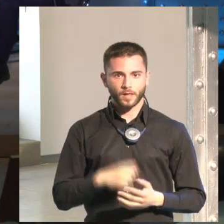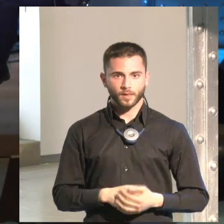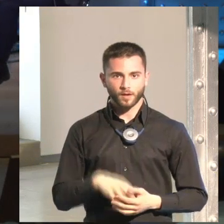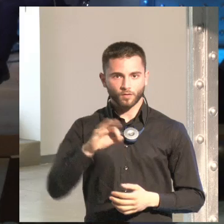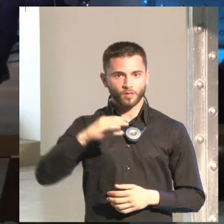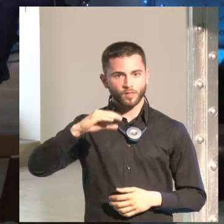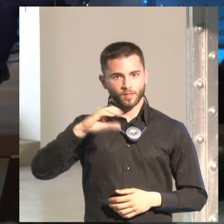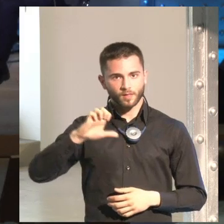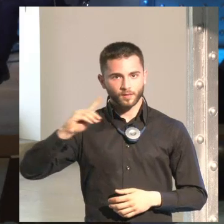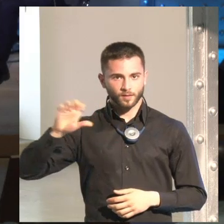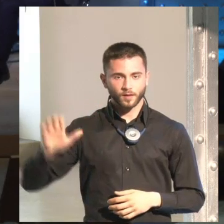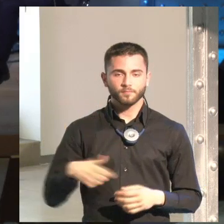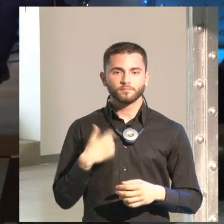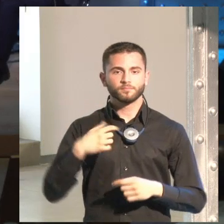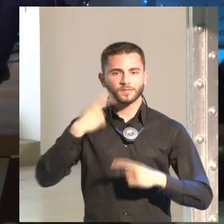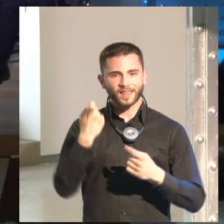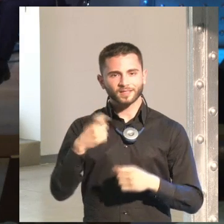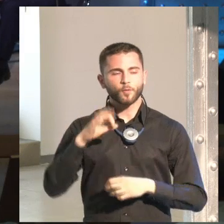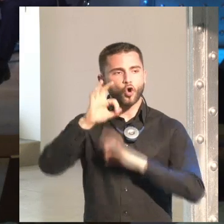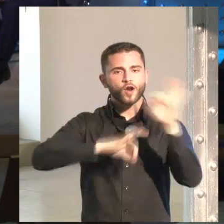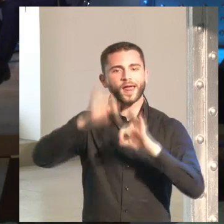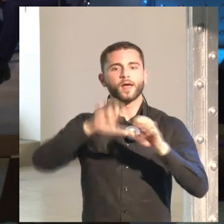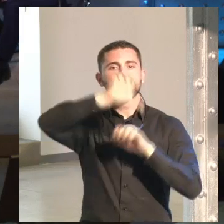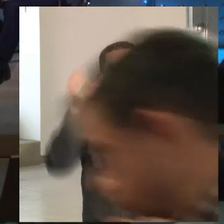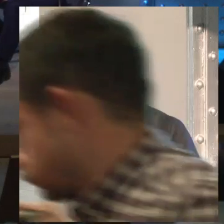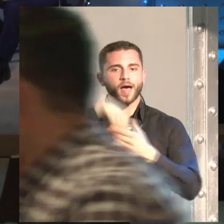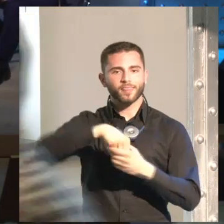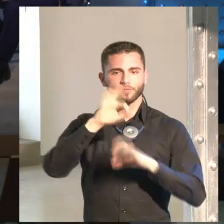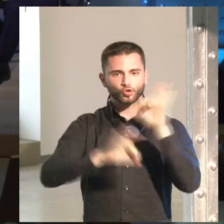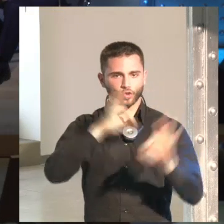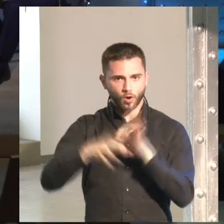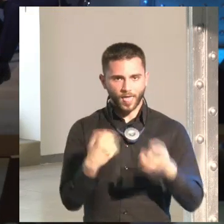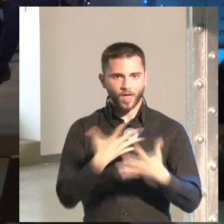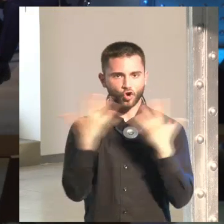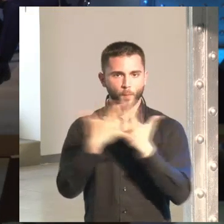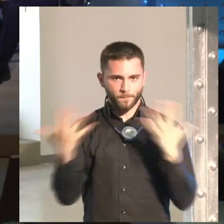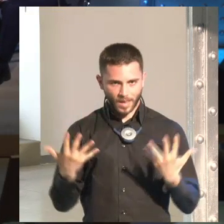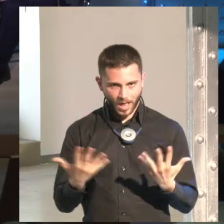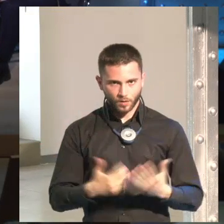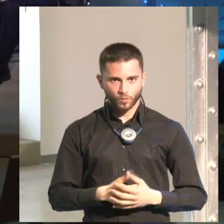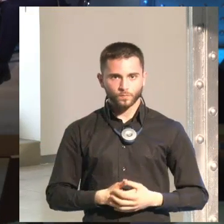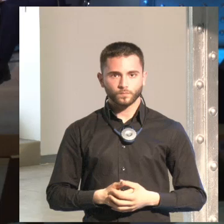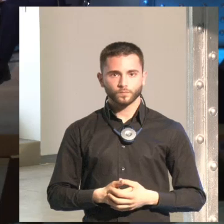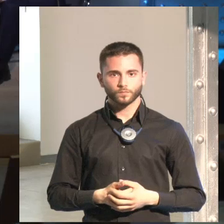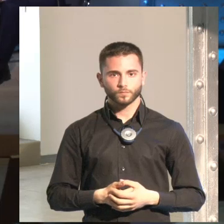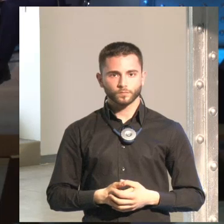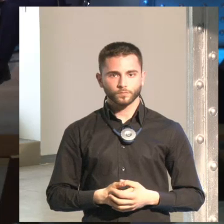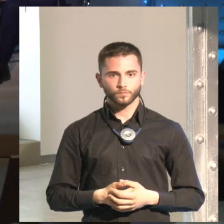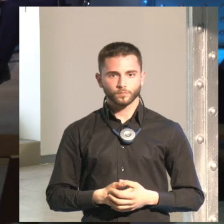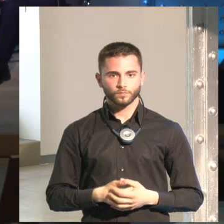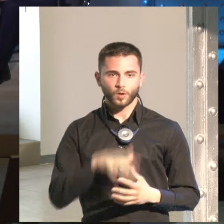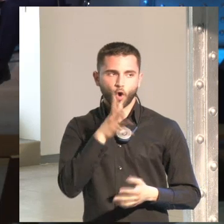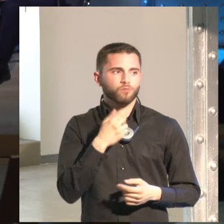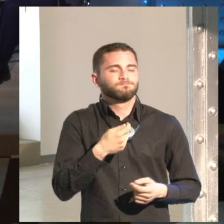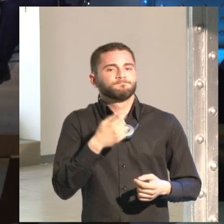OCDE, necesitamos primero organizarnos nosotros en Europa. O sea, aquí tenemos que coordinarnos, pues claro, no está muy bien la torre de control allí,